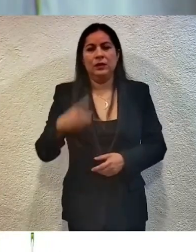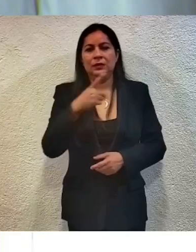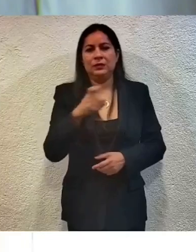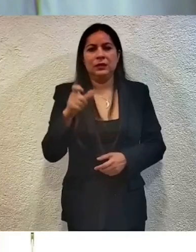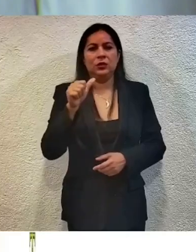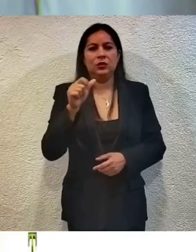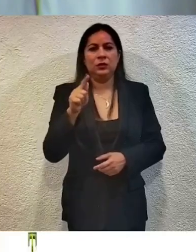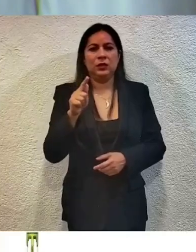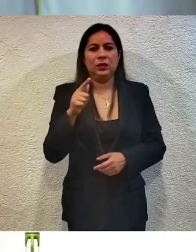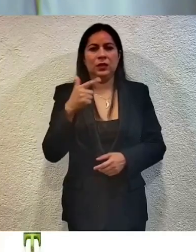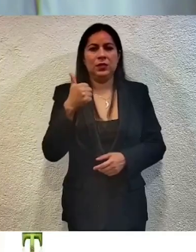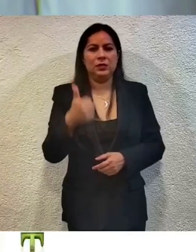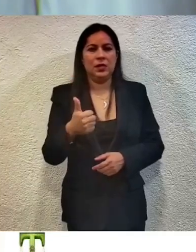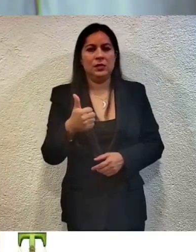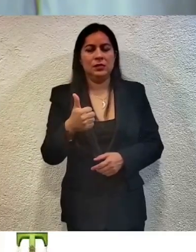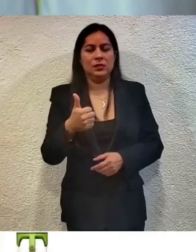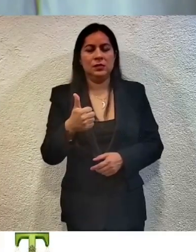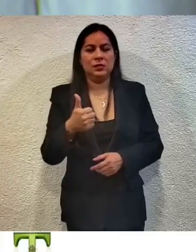176